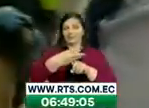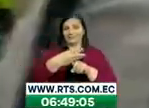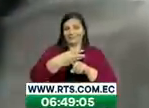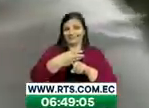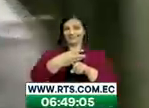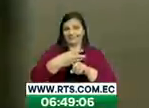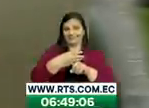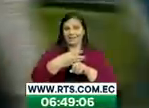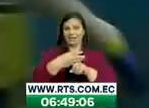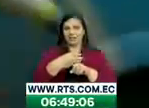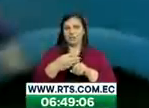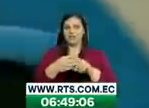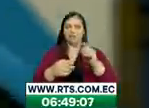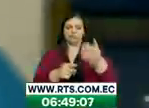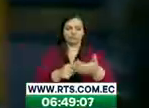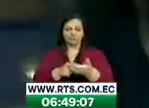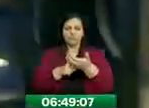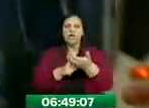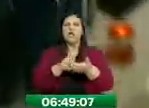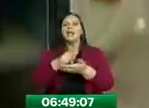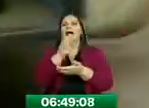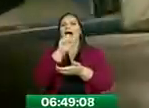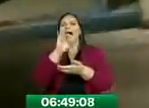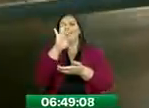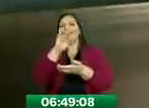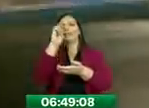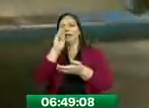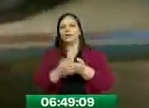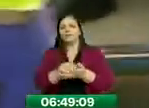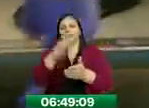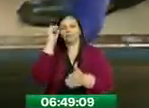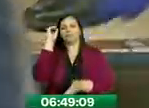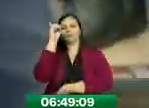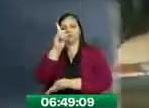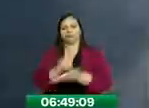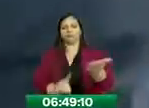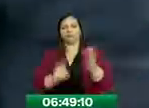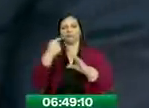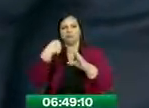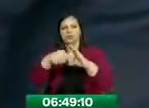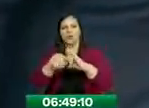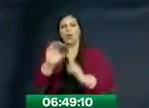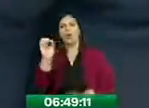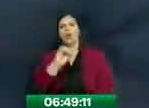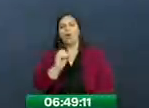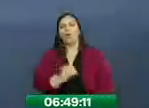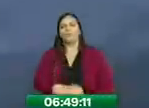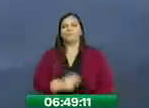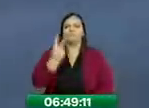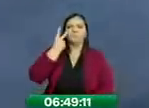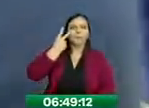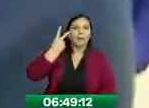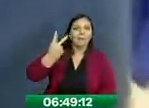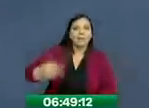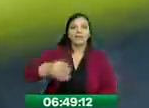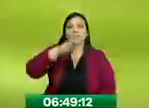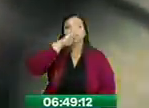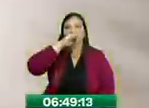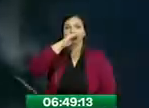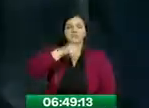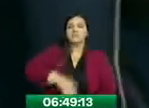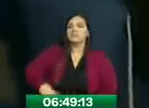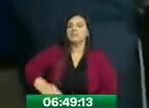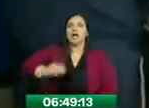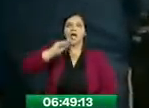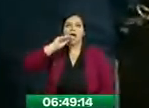de tránsito, le puede denunciar. Es decir, en este caso también la ciudadanía tiene que participar porque es por la seguridad y el bienestar